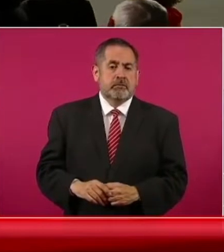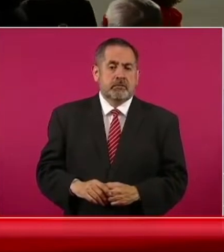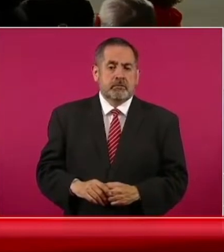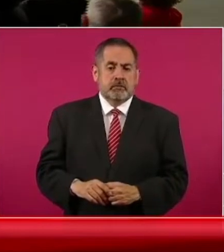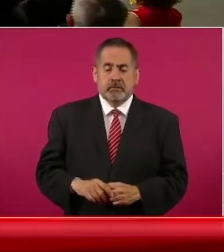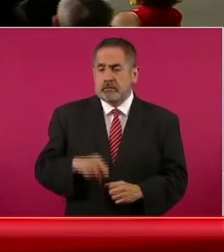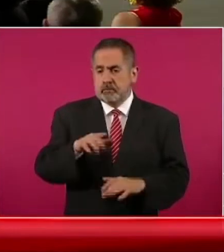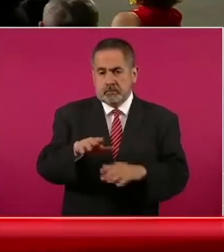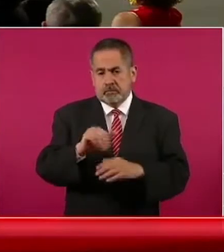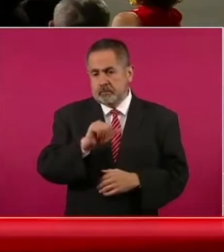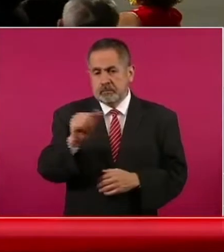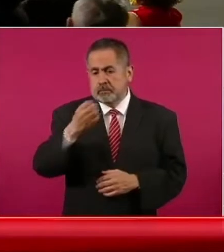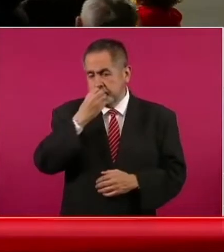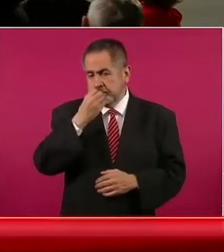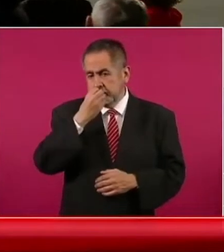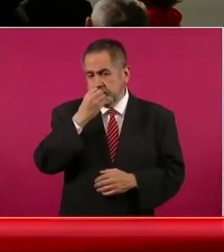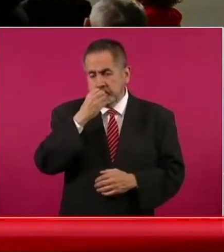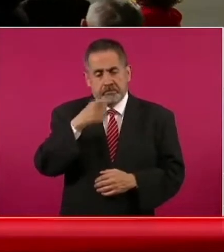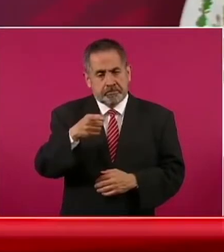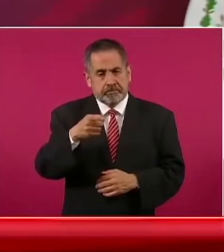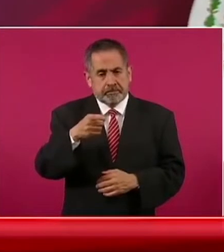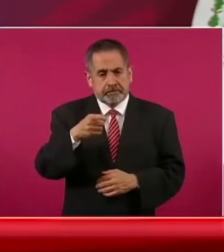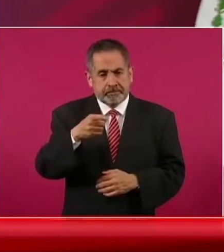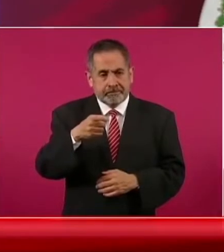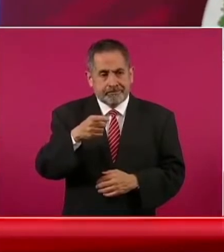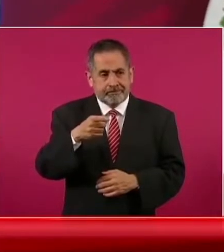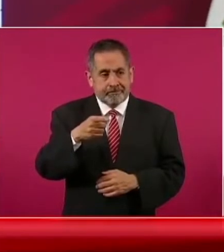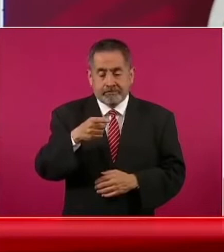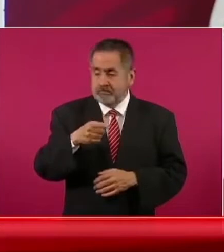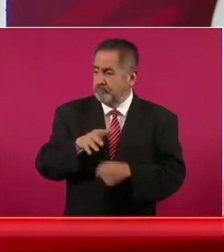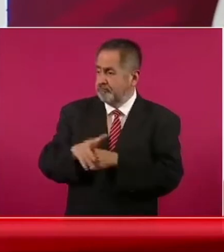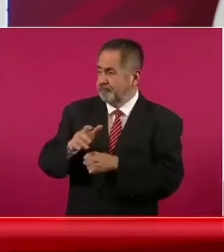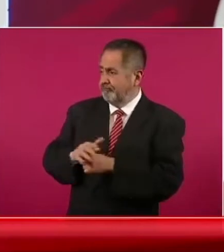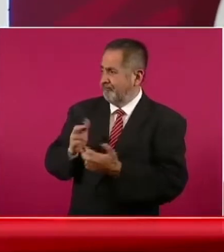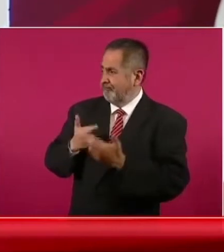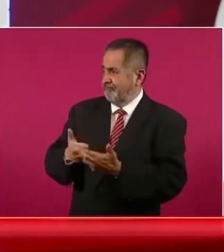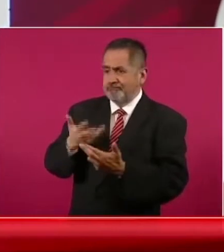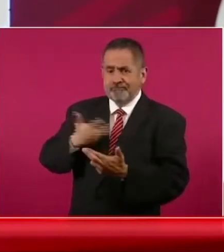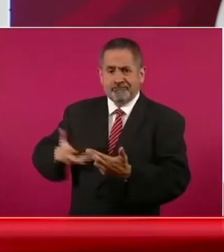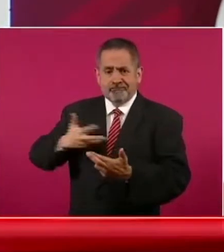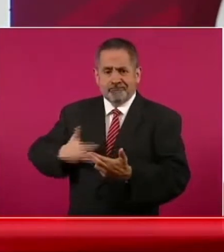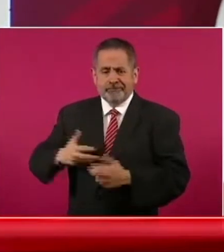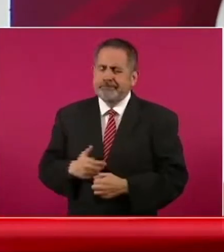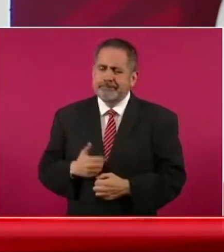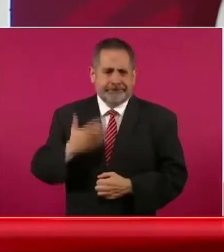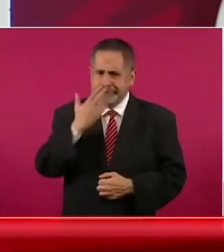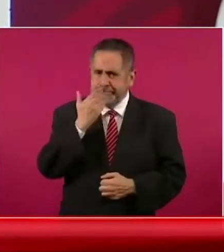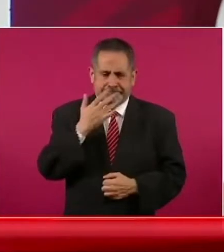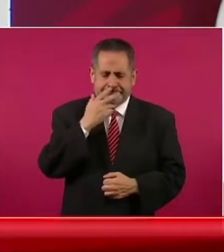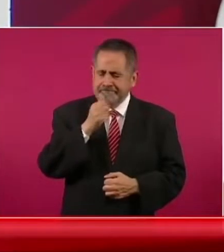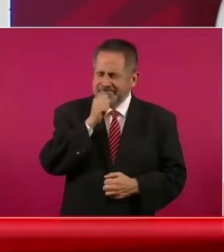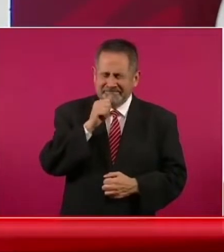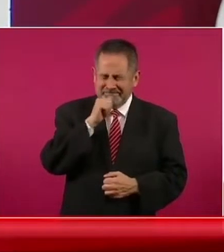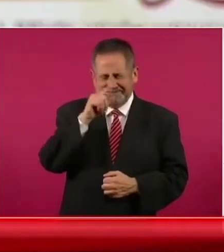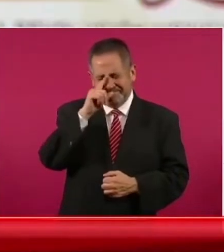los alimentos no hemos logrado la autosuficiencia alimentar